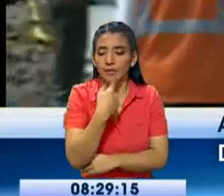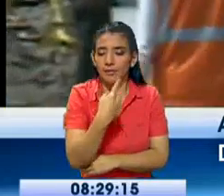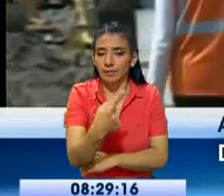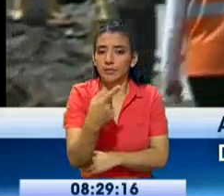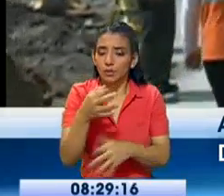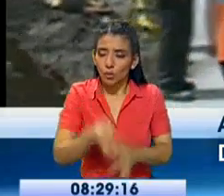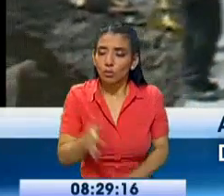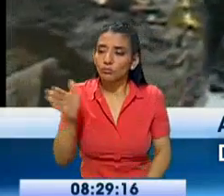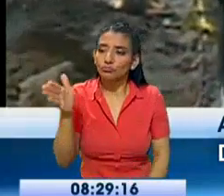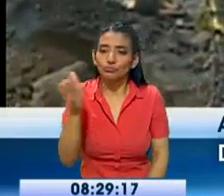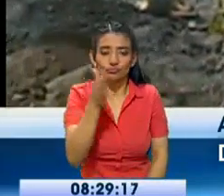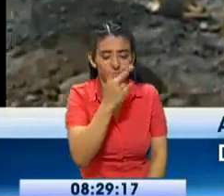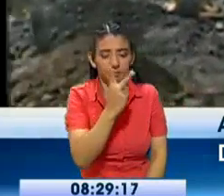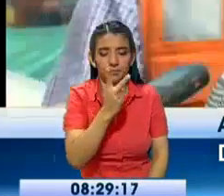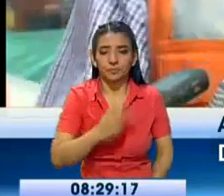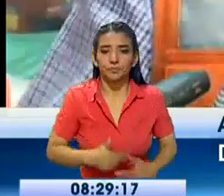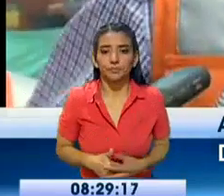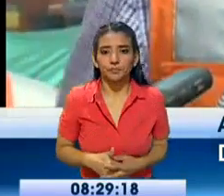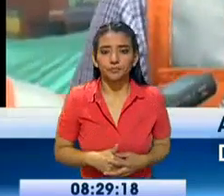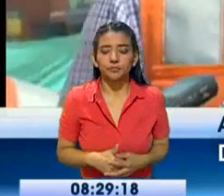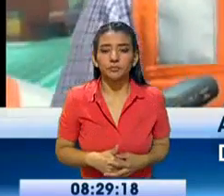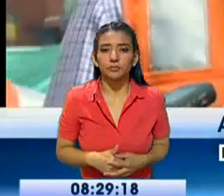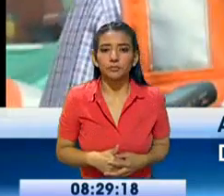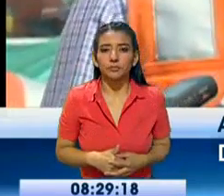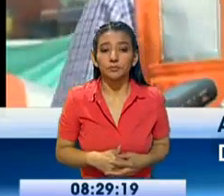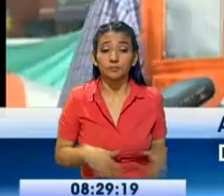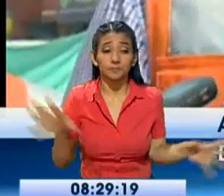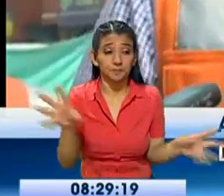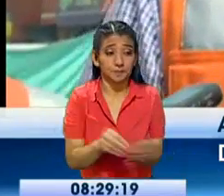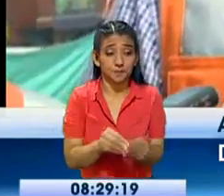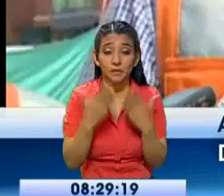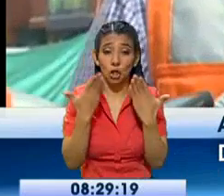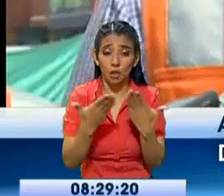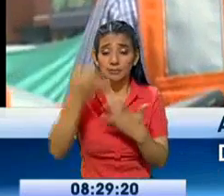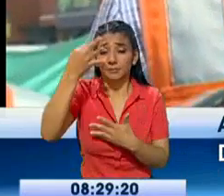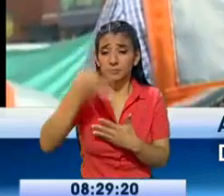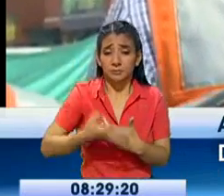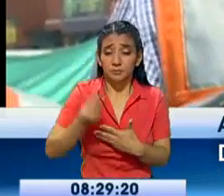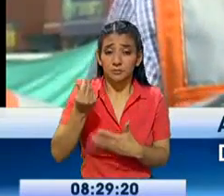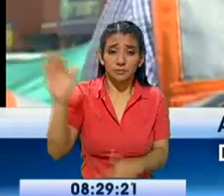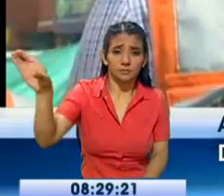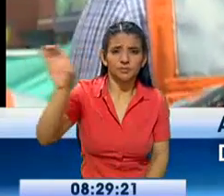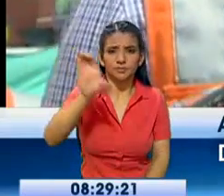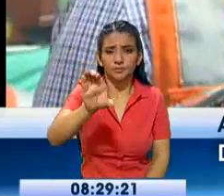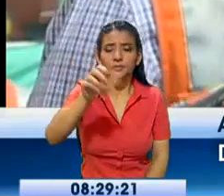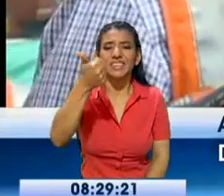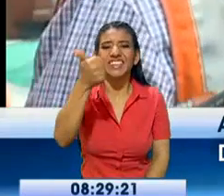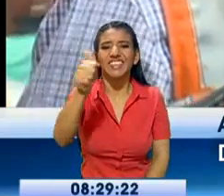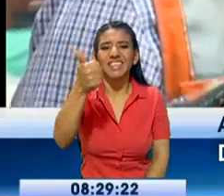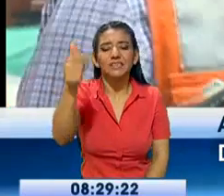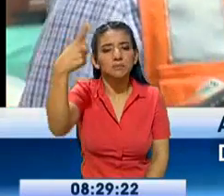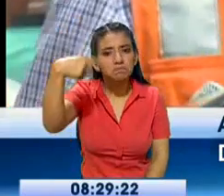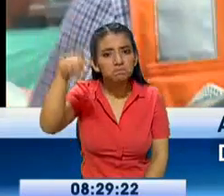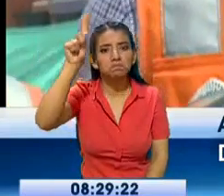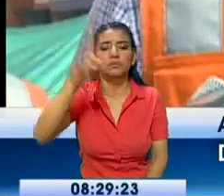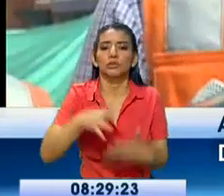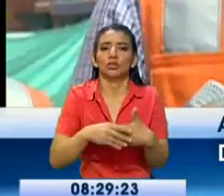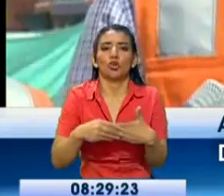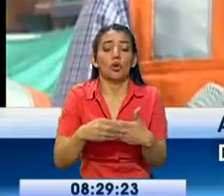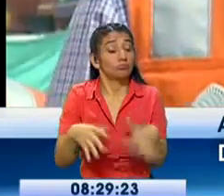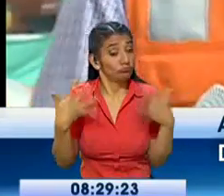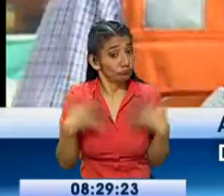en su recorrido de obras. El total de esta obra tiene una inversión aproximada de 10 millones de dólares, una